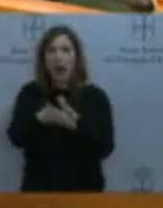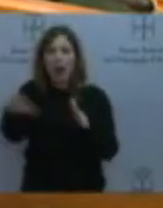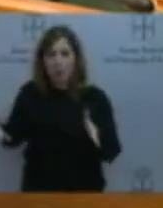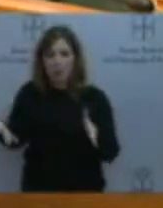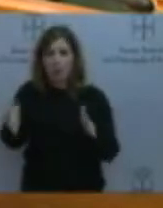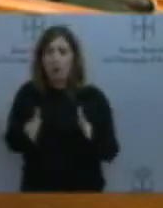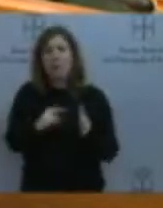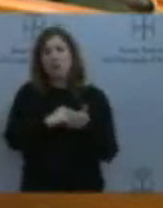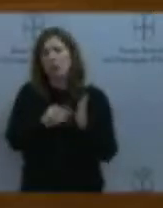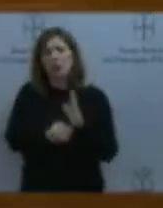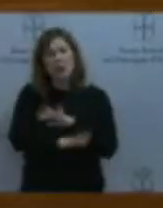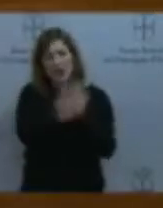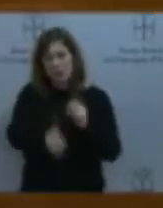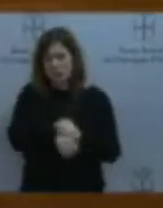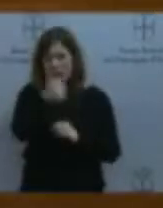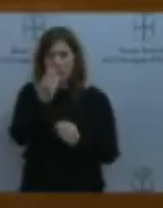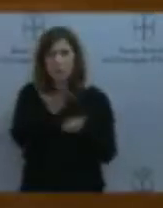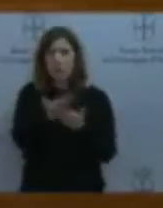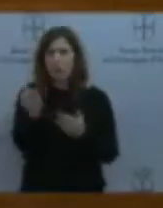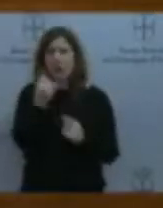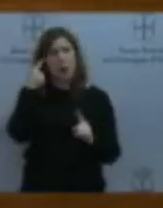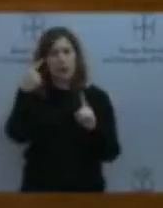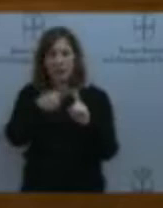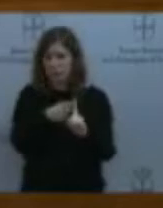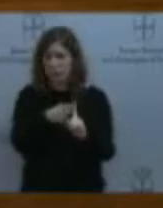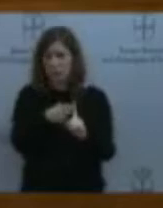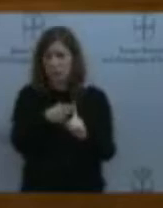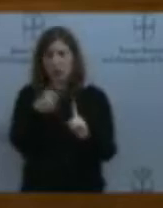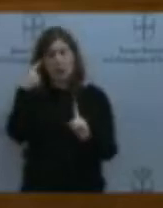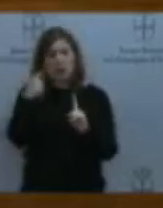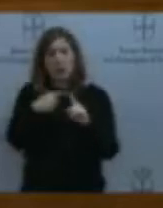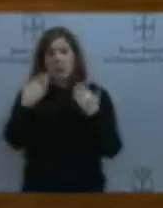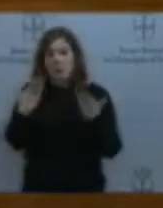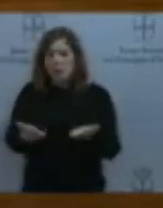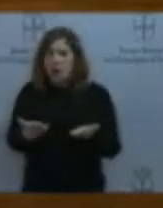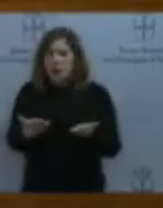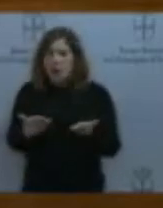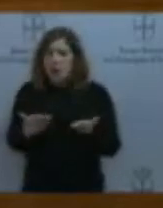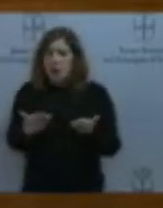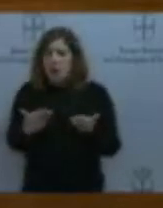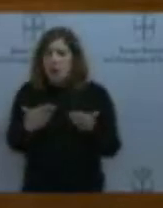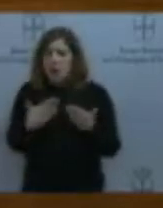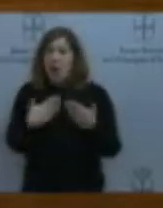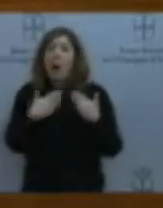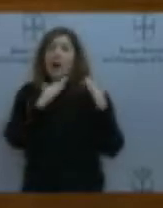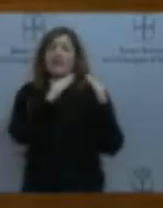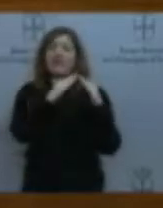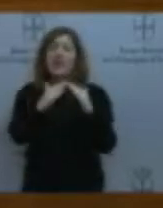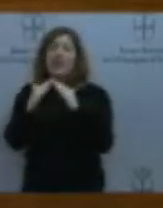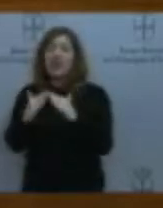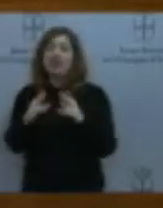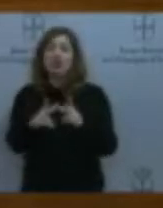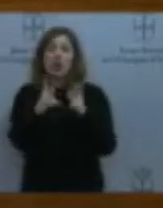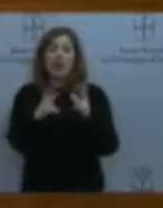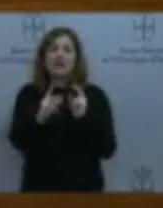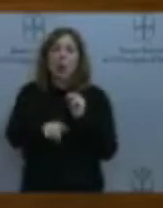claras. Y lo que les proponemos es un objetivo, que es doblar el parque de vivienda social, sentar las